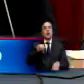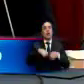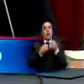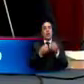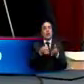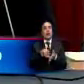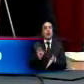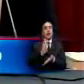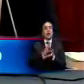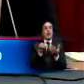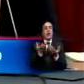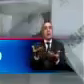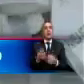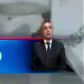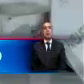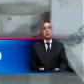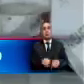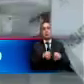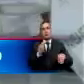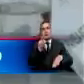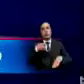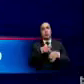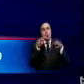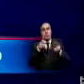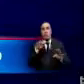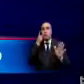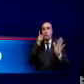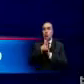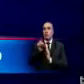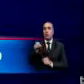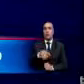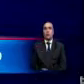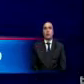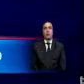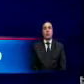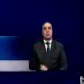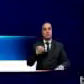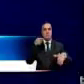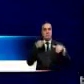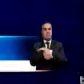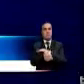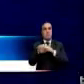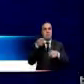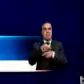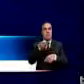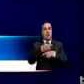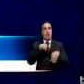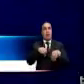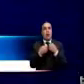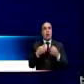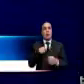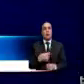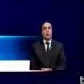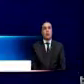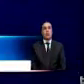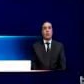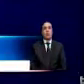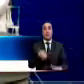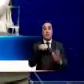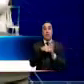la Asamblea. Cuestionó su título profesional y lanzó una denuncia. Una denuncia por extorsión que incluye